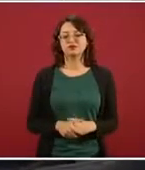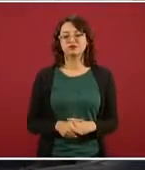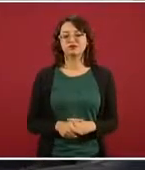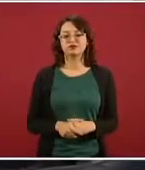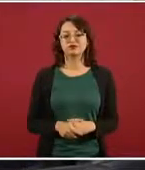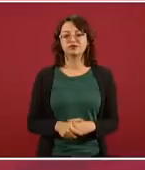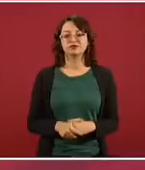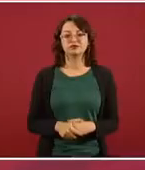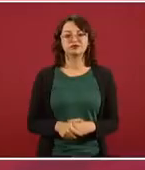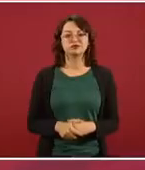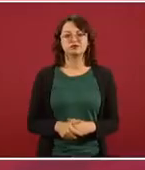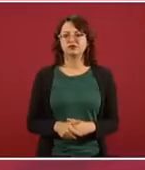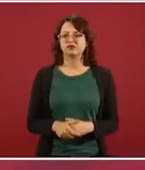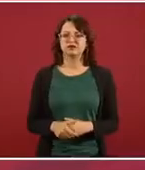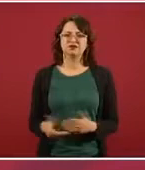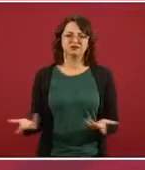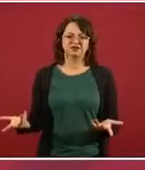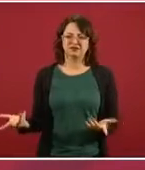arreglazos, ¿no?